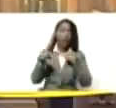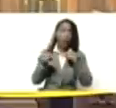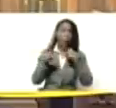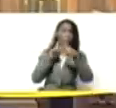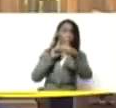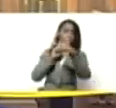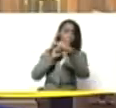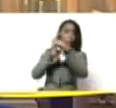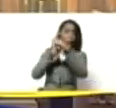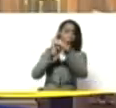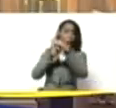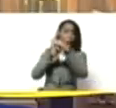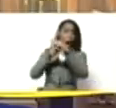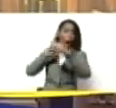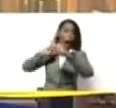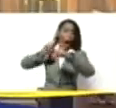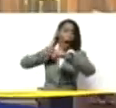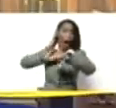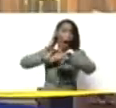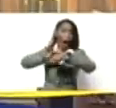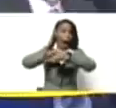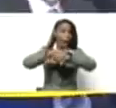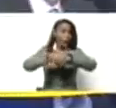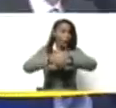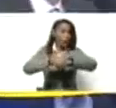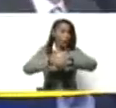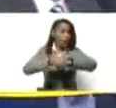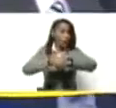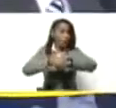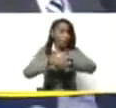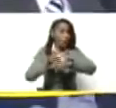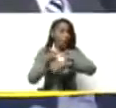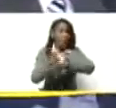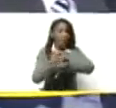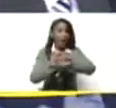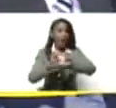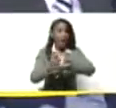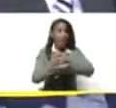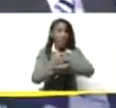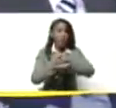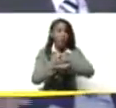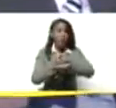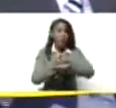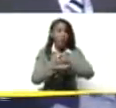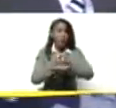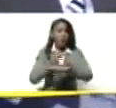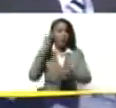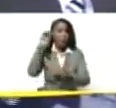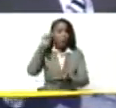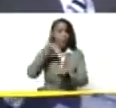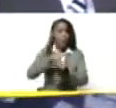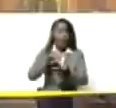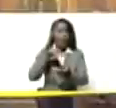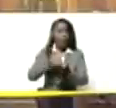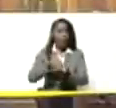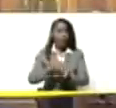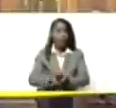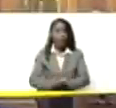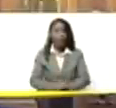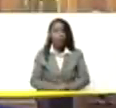para el funcionamiento del bolívar digital y el lanzamiento del bolívar digital y la